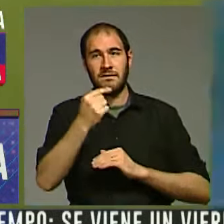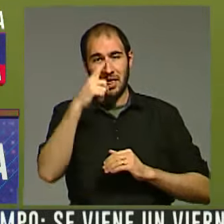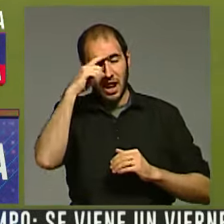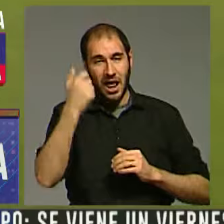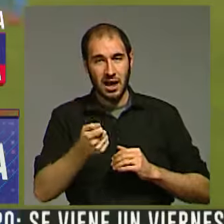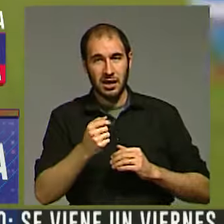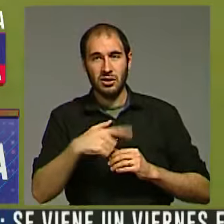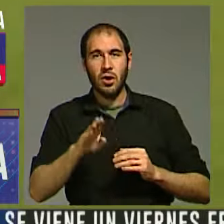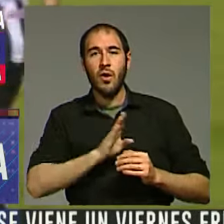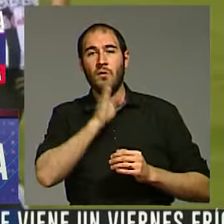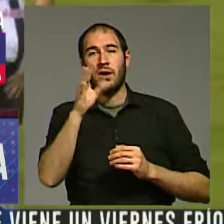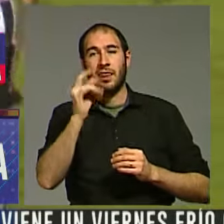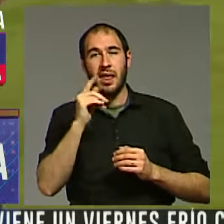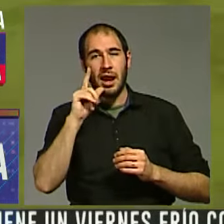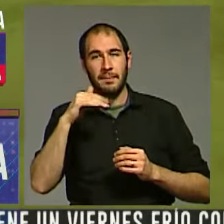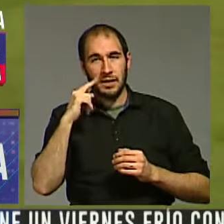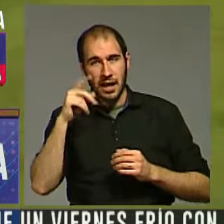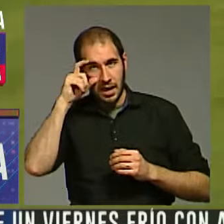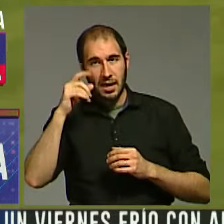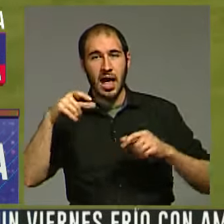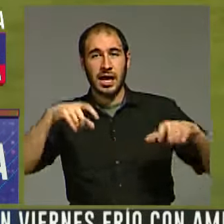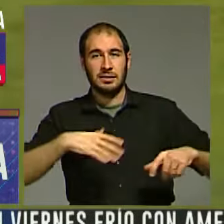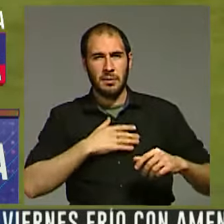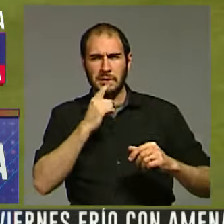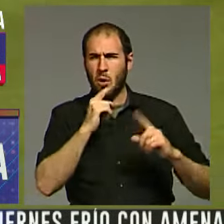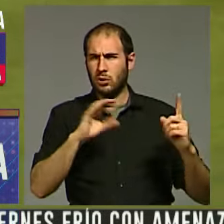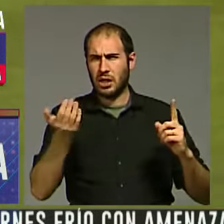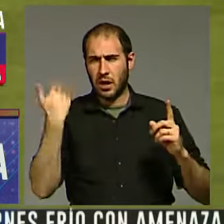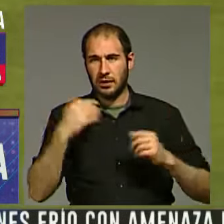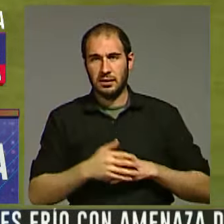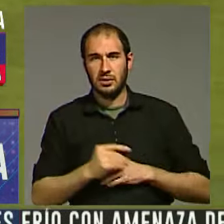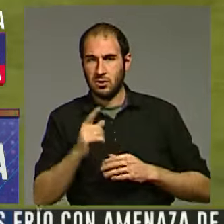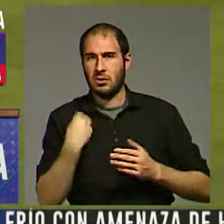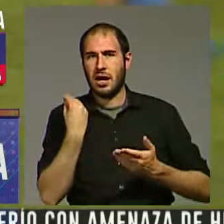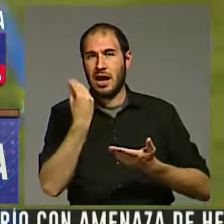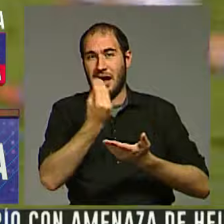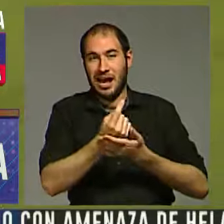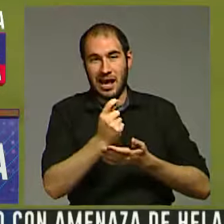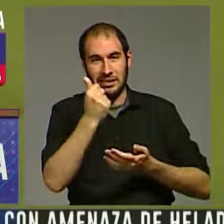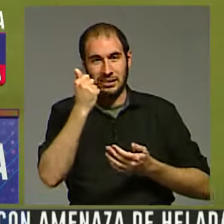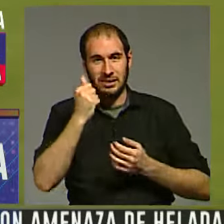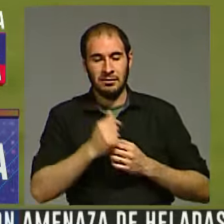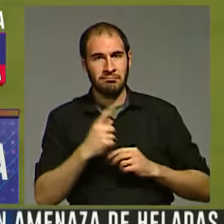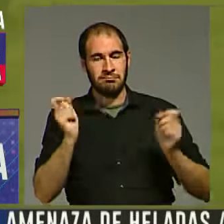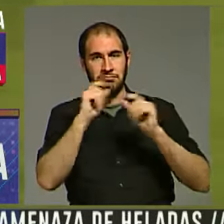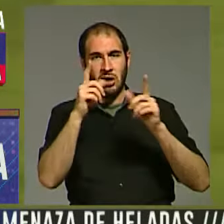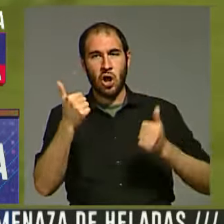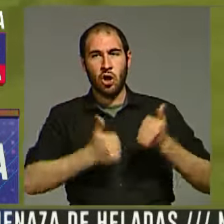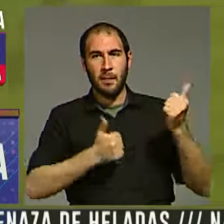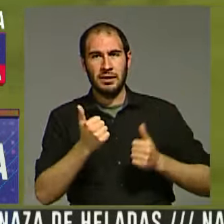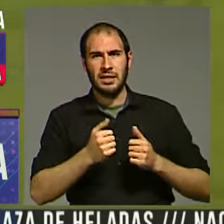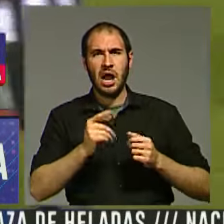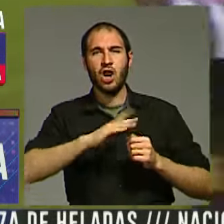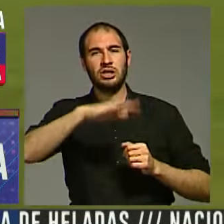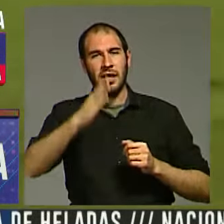le ganamos a Villa Dálmine en su momento, nuestra cancha, creo que fue 1-0. Estábamos clasificando. Y llamativamente un partido entre los Andes